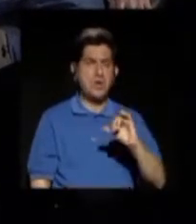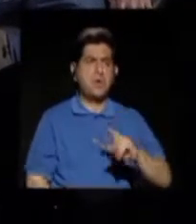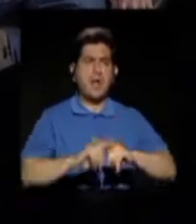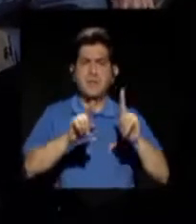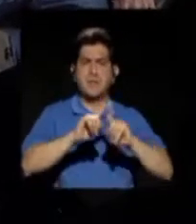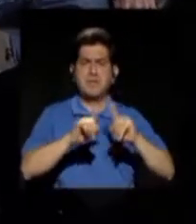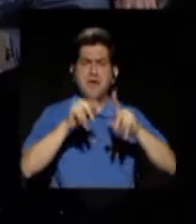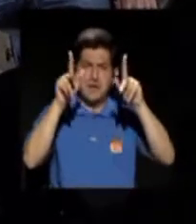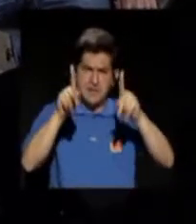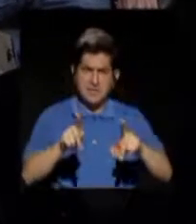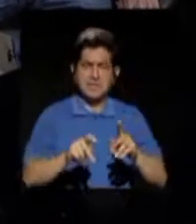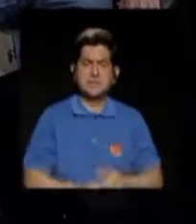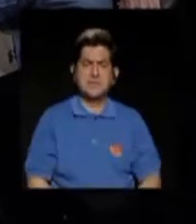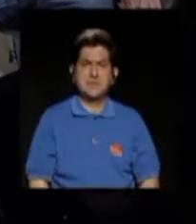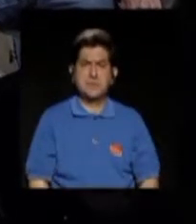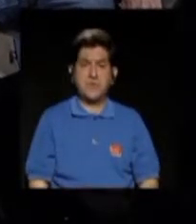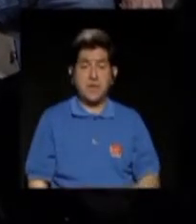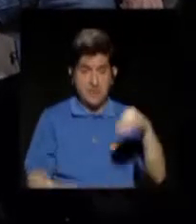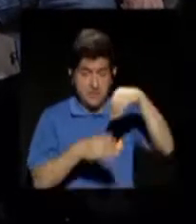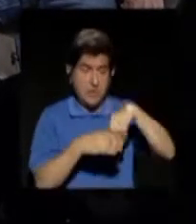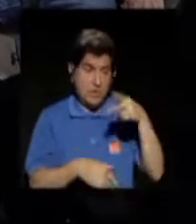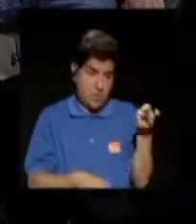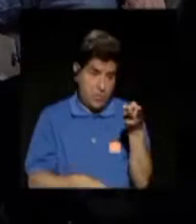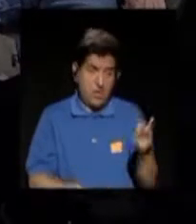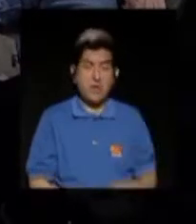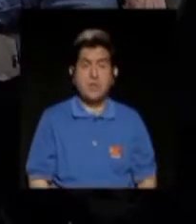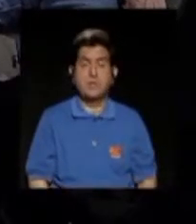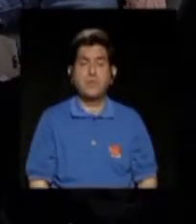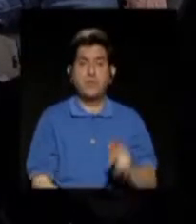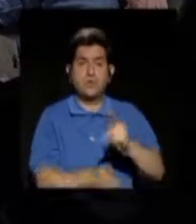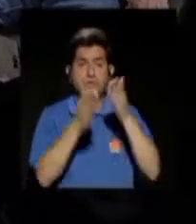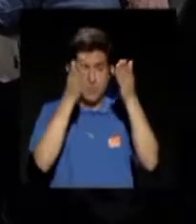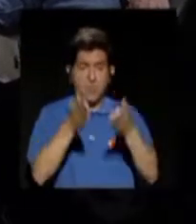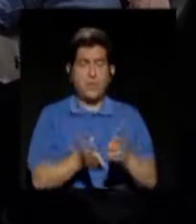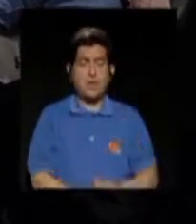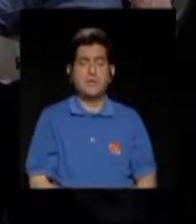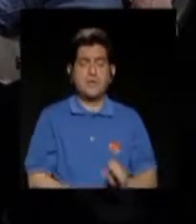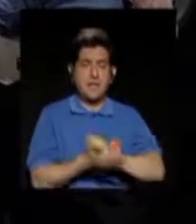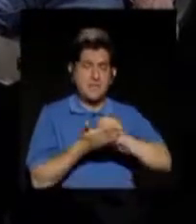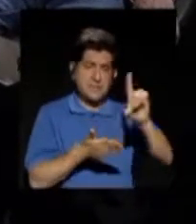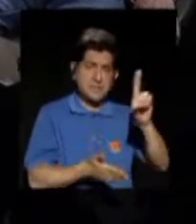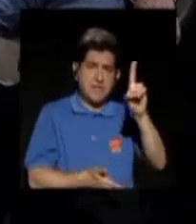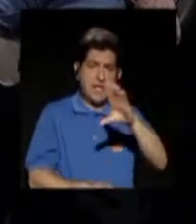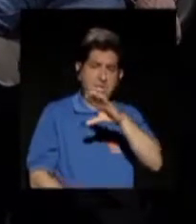son los el poeta domingueño y